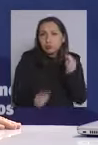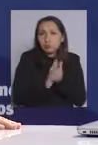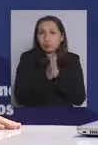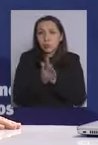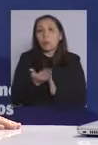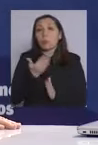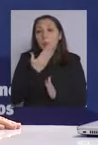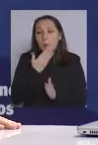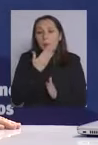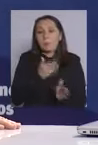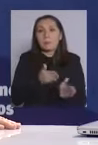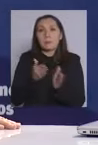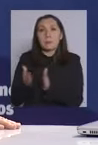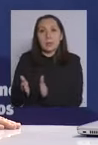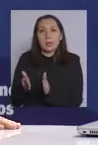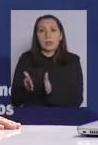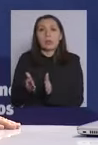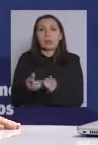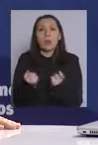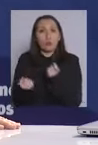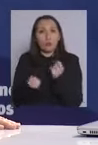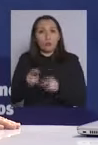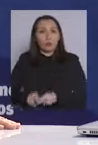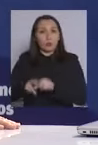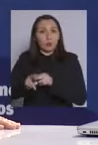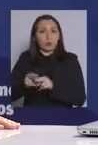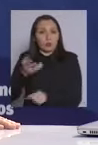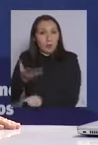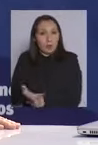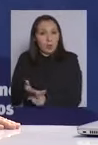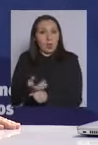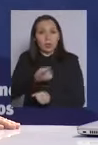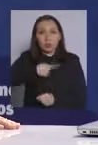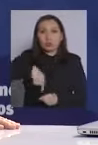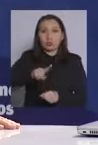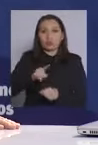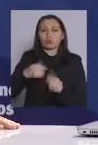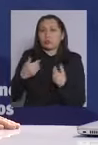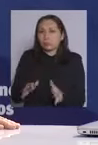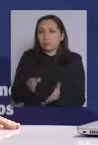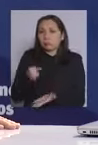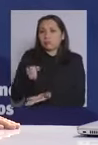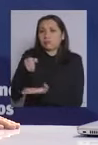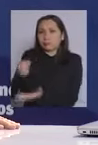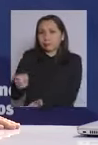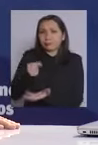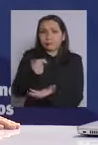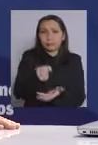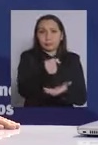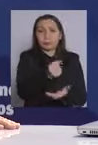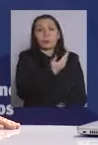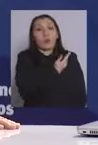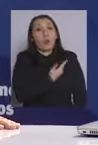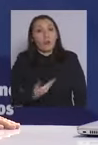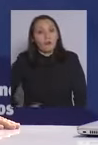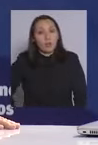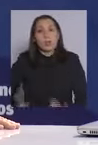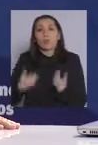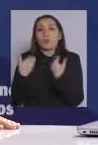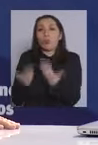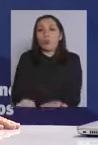y con respecto a los recursos que nosotros hemos entregado, el gobierno ha